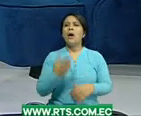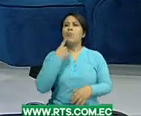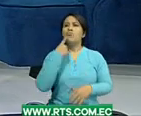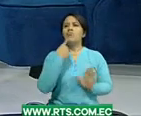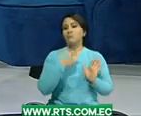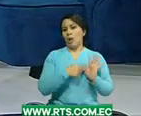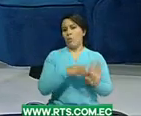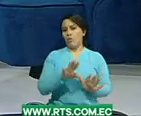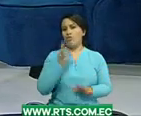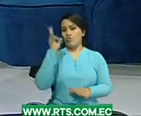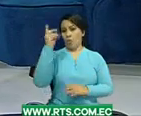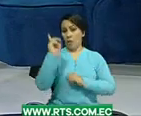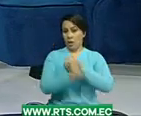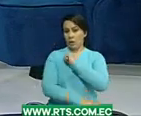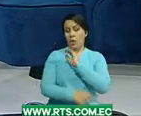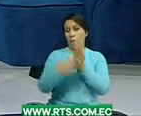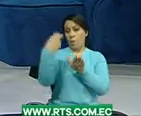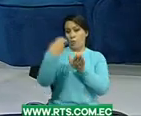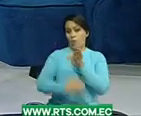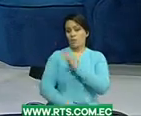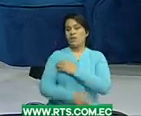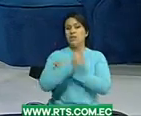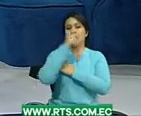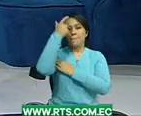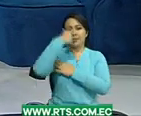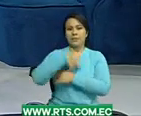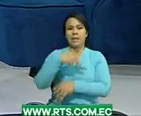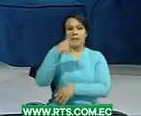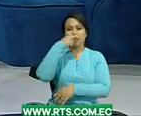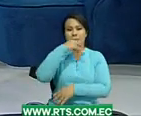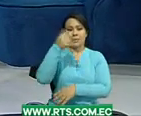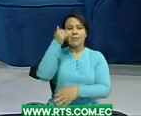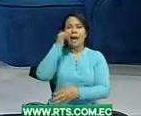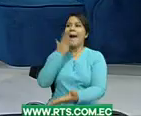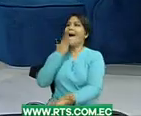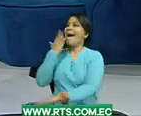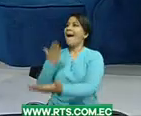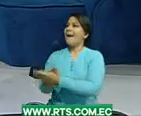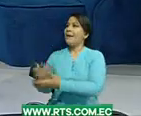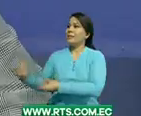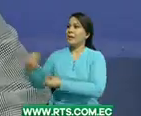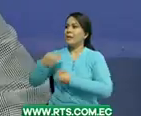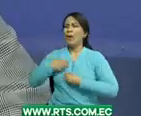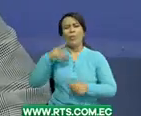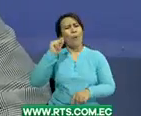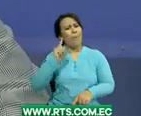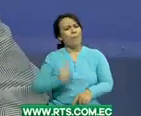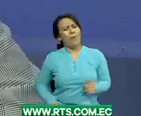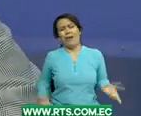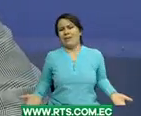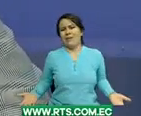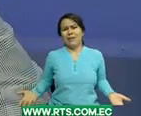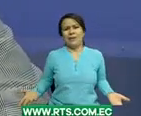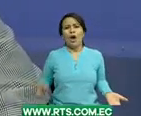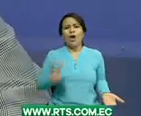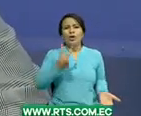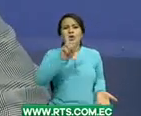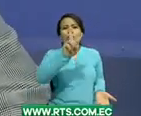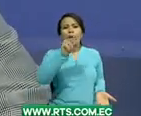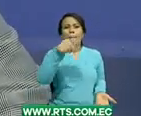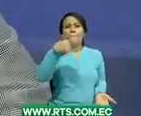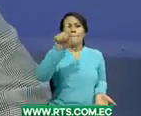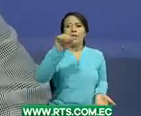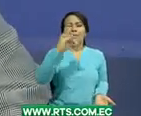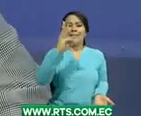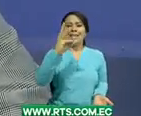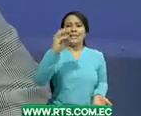quienes cometan este tipo de acciones? Le quiero agradecer por esa pregunta, Luisa. No puede ser posible que cerca de